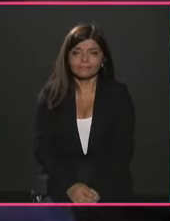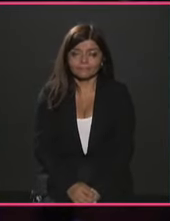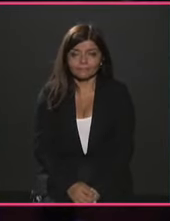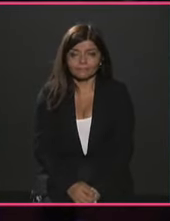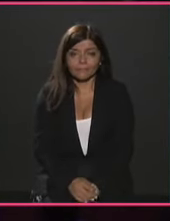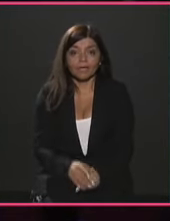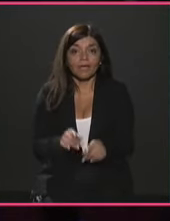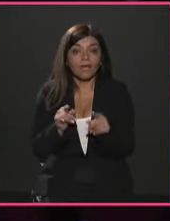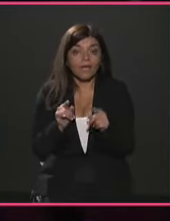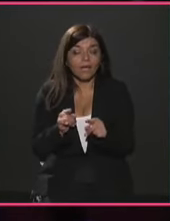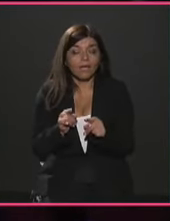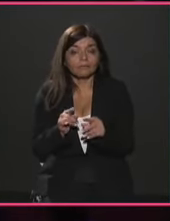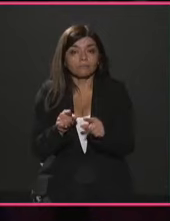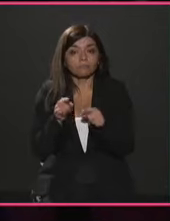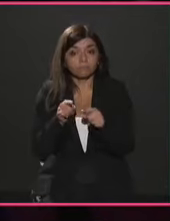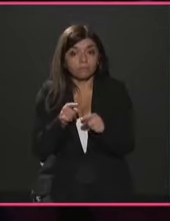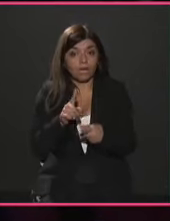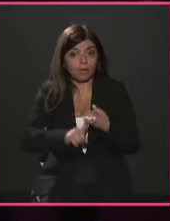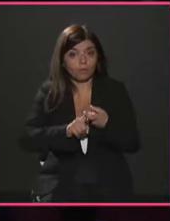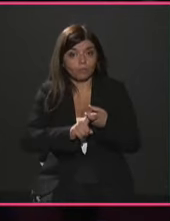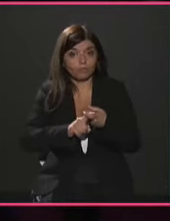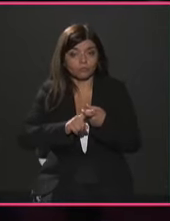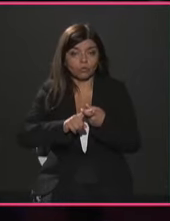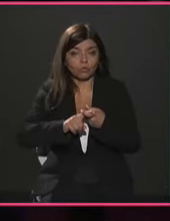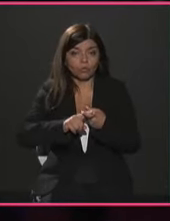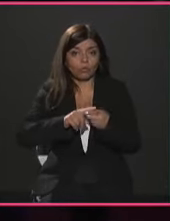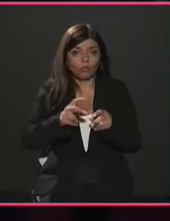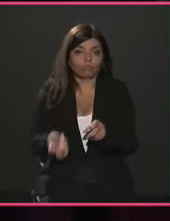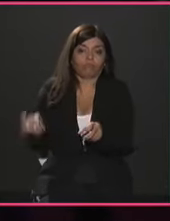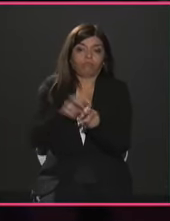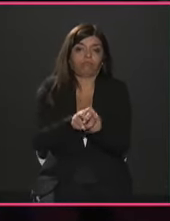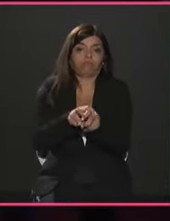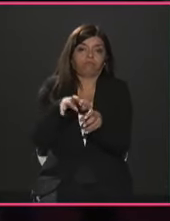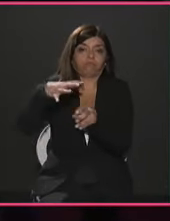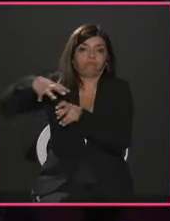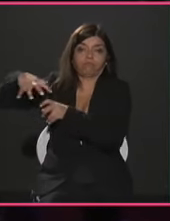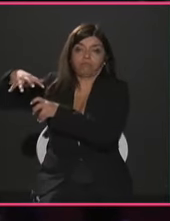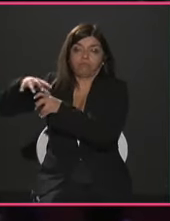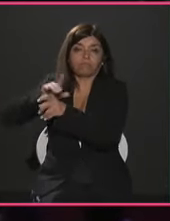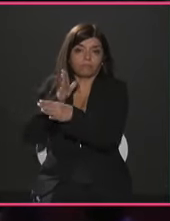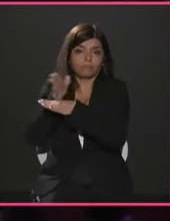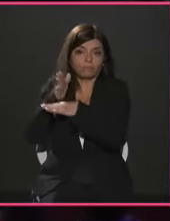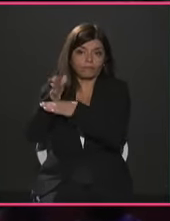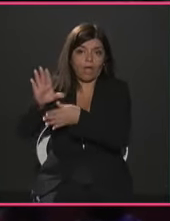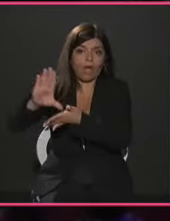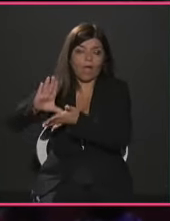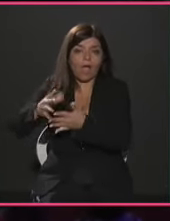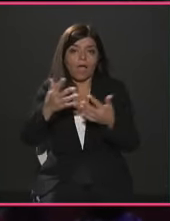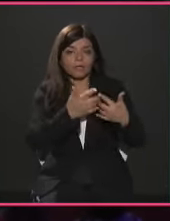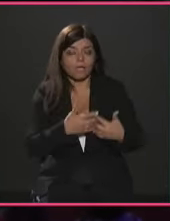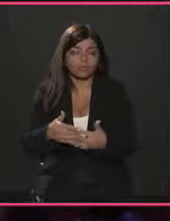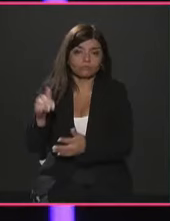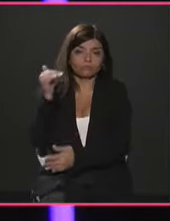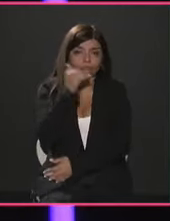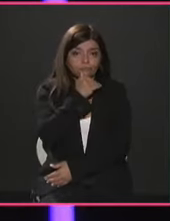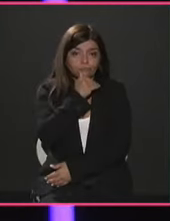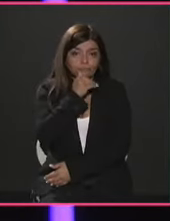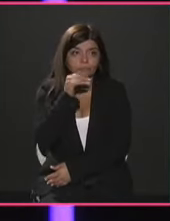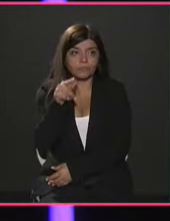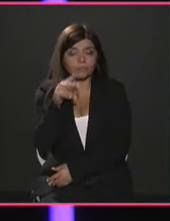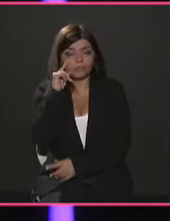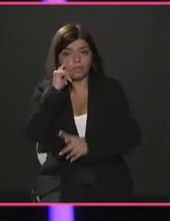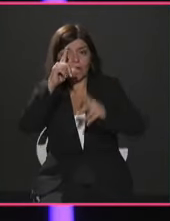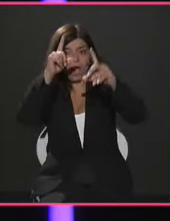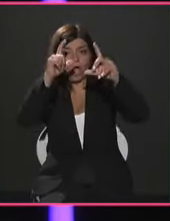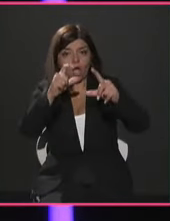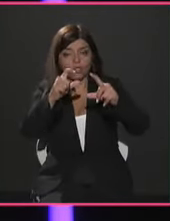hecho se lo tuvieron que llevar en helicóptero de vuelta a Estados Unidos esto en una foto de